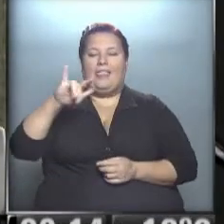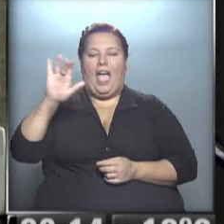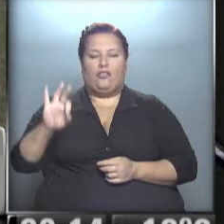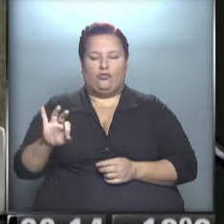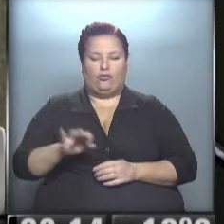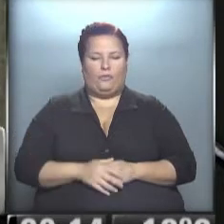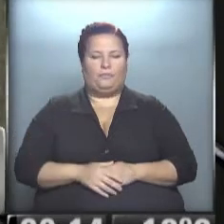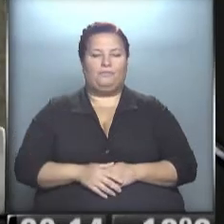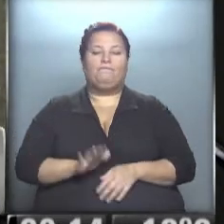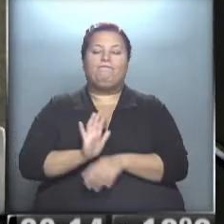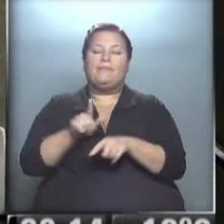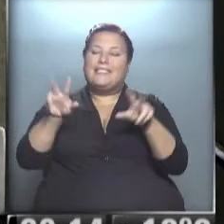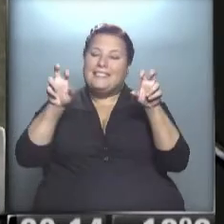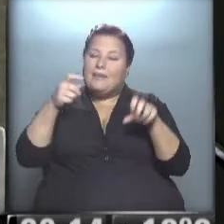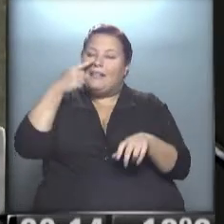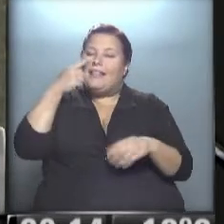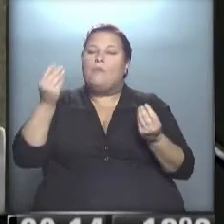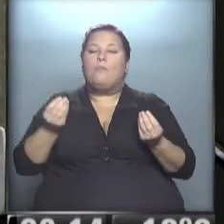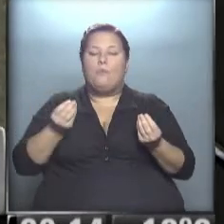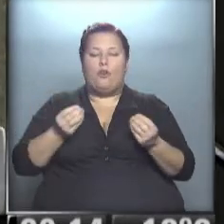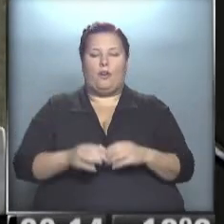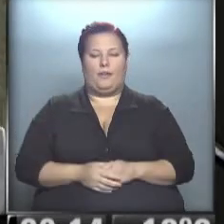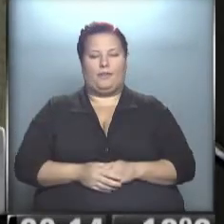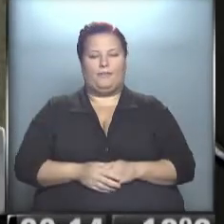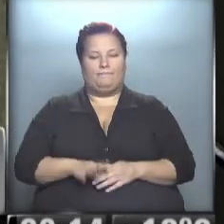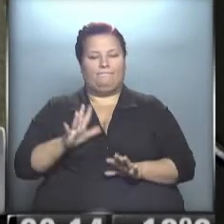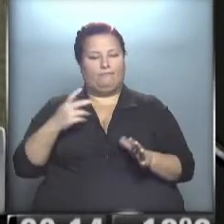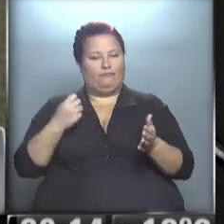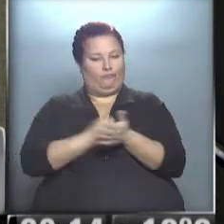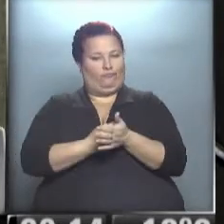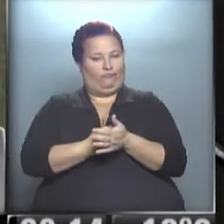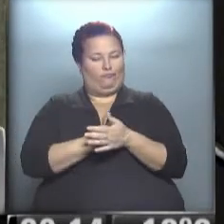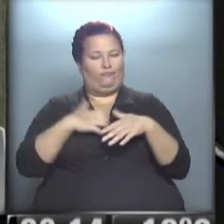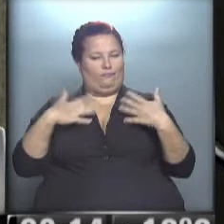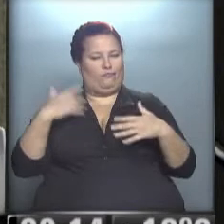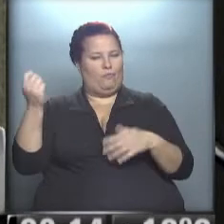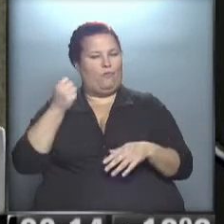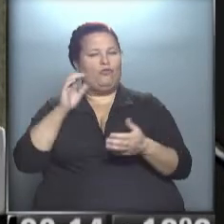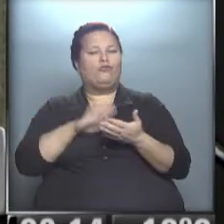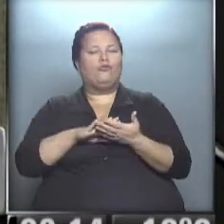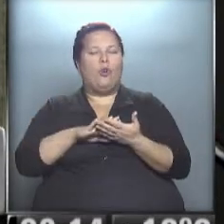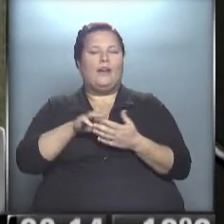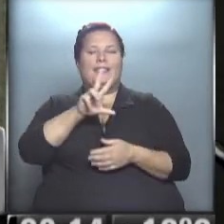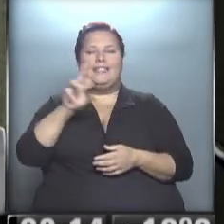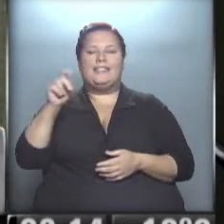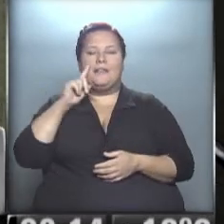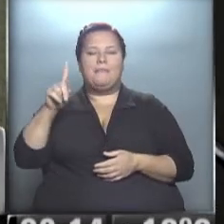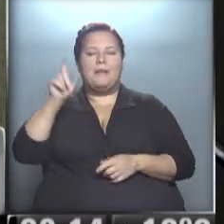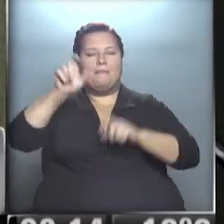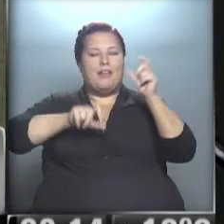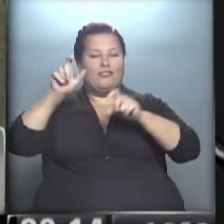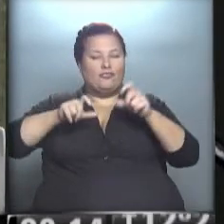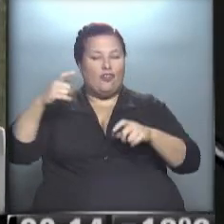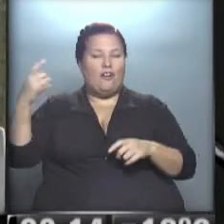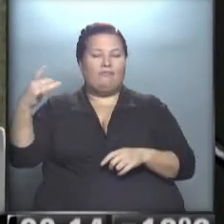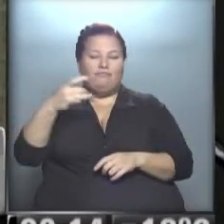y es un tema interesante porque tiene un impacto muy particular sobre 300.000 usuarios del